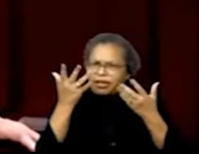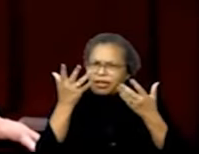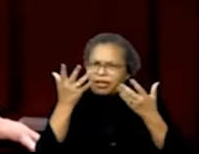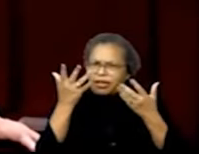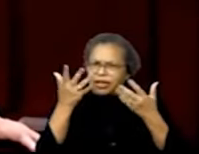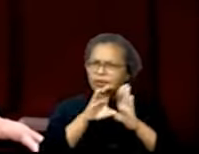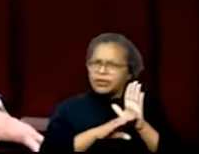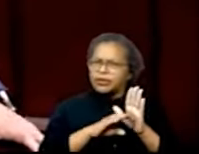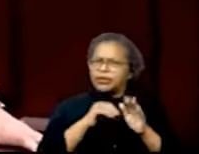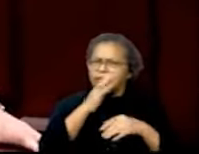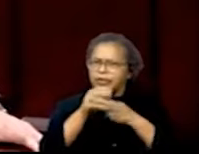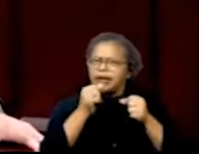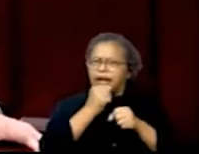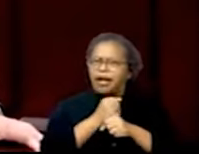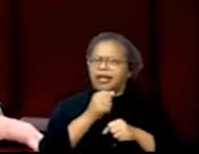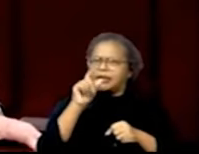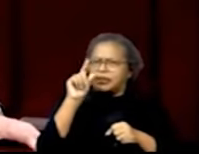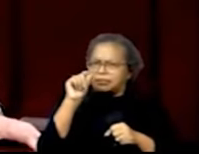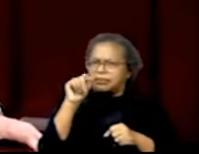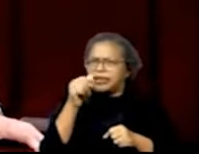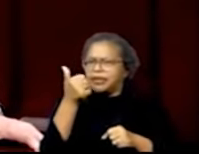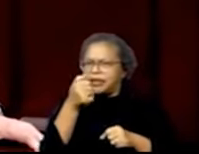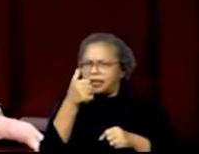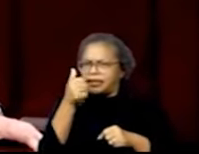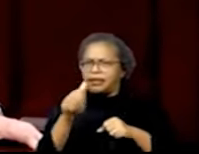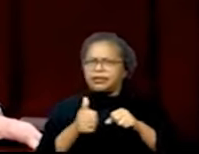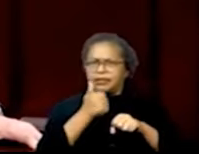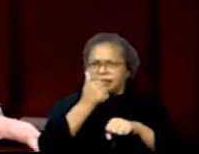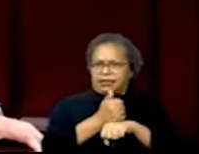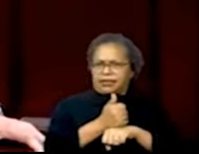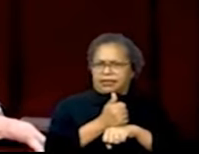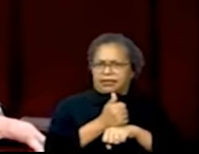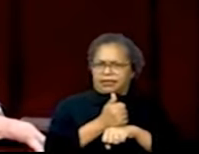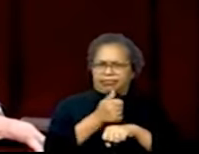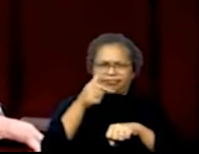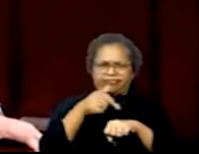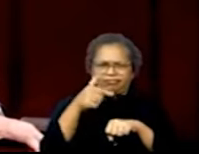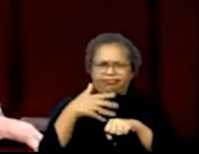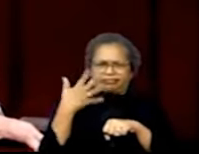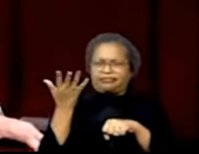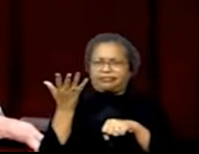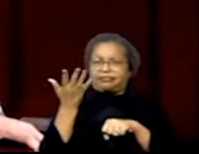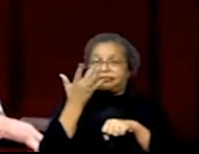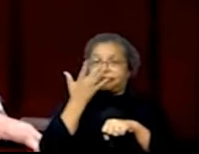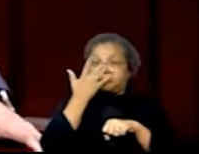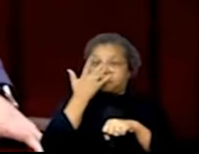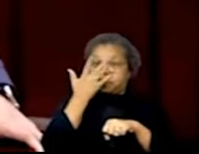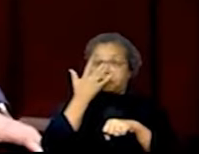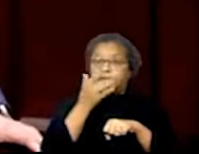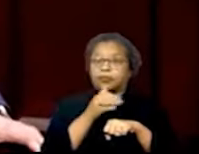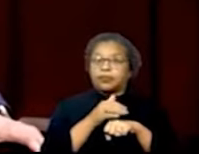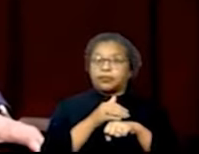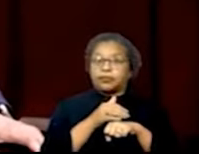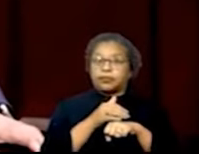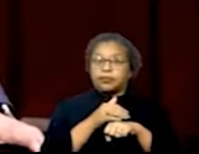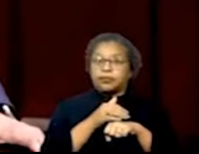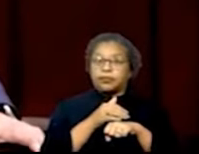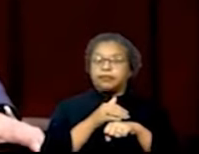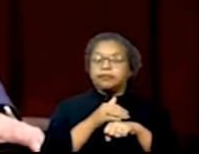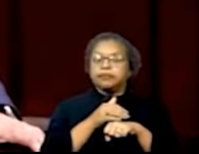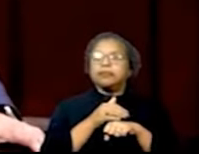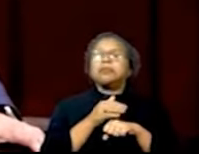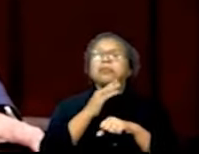del 2010. ¿Qué establece la Constitución del 2010? En este caso, la de